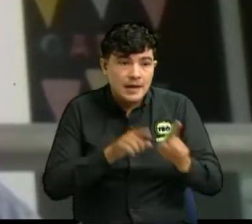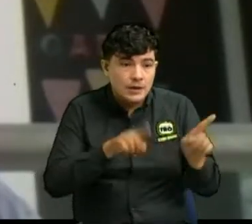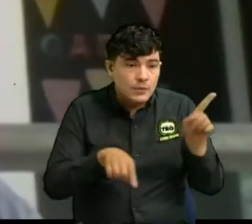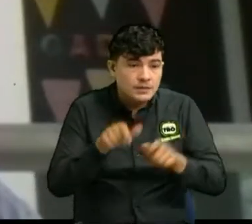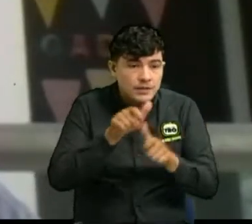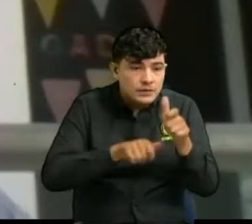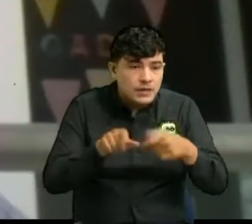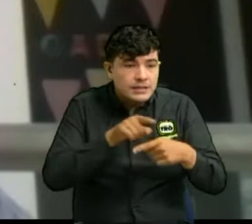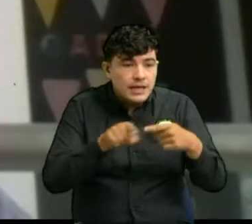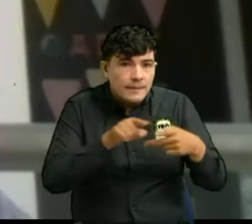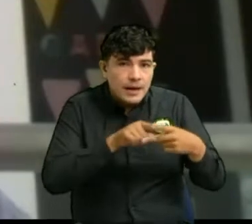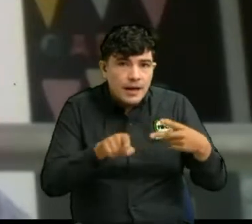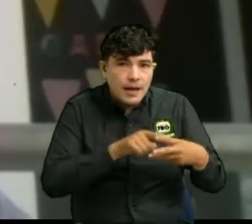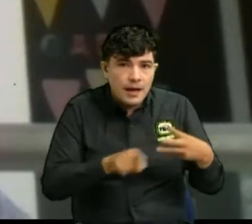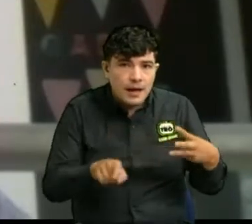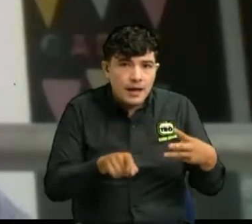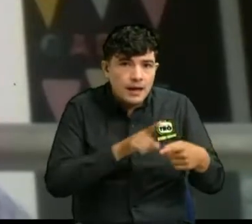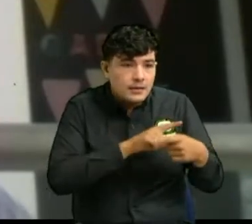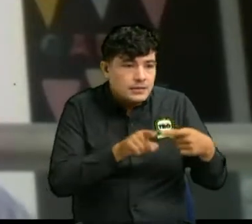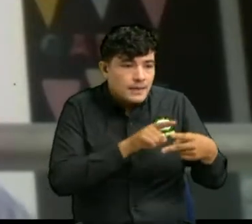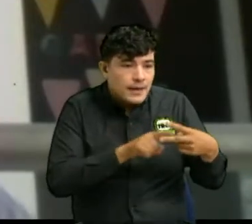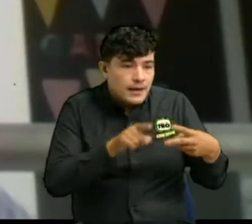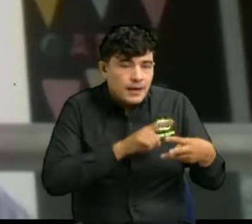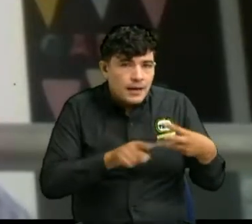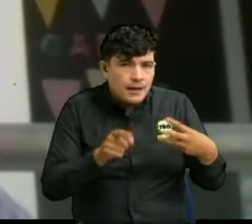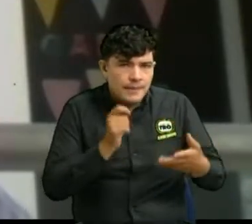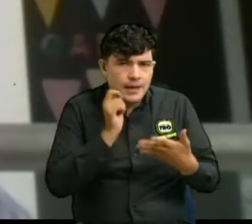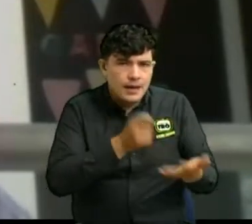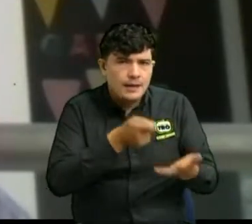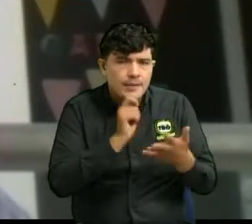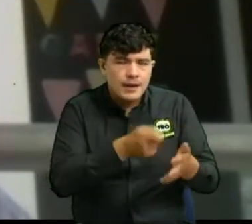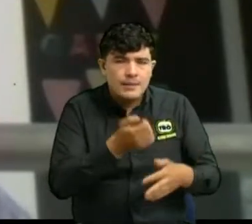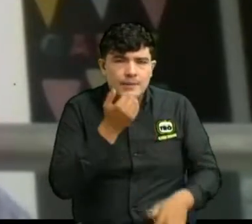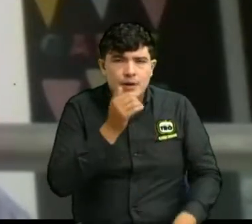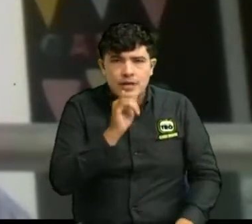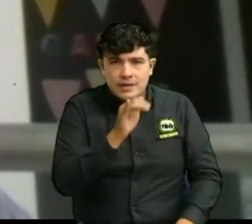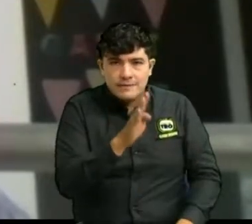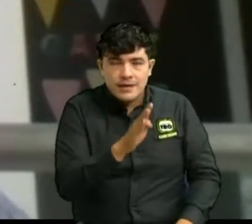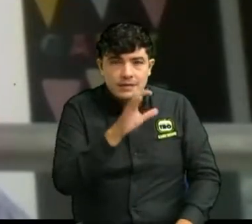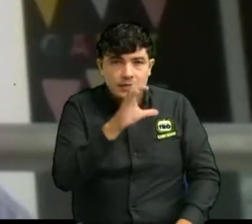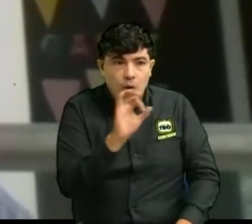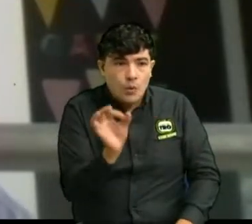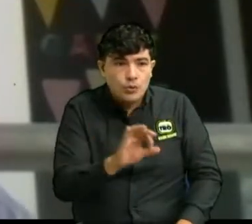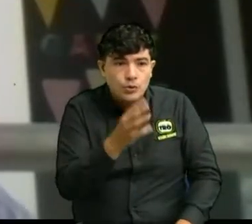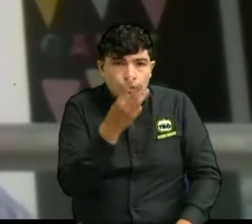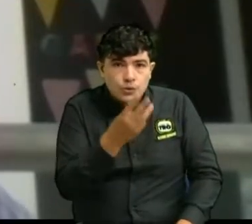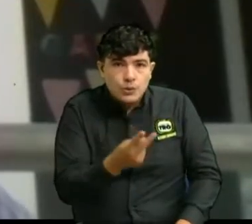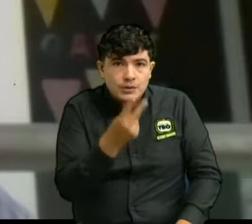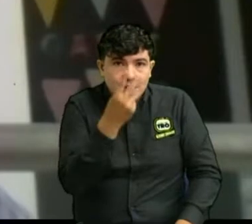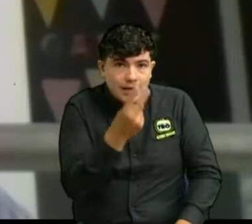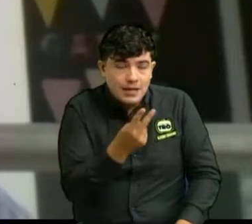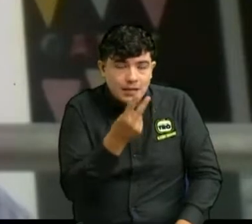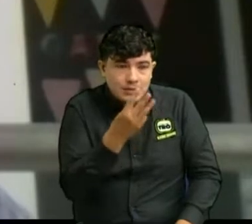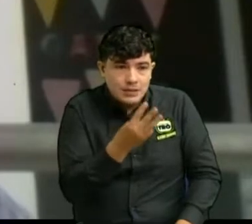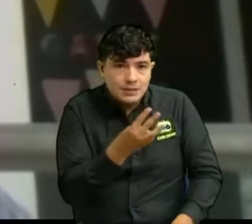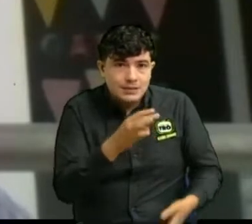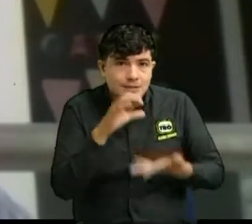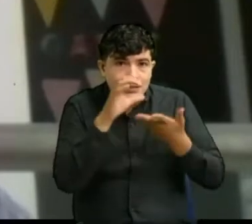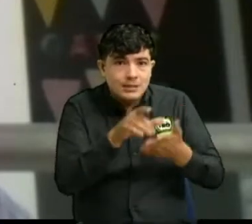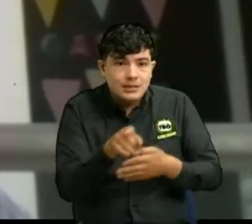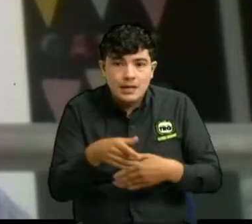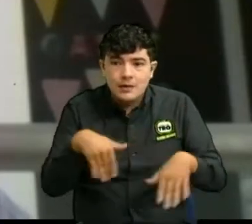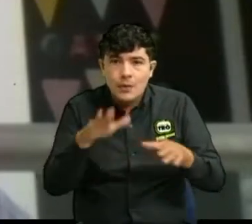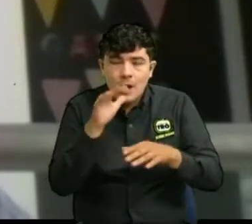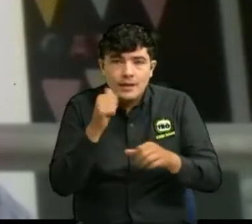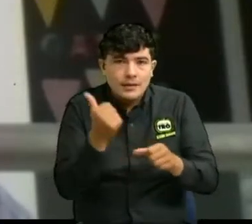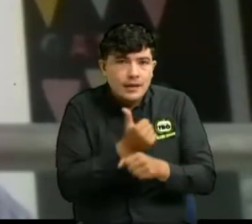semanas, hicieron cotizaciones por un IBC superior a 2 a 3 salarios mínimos y a pesar de que no tienen empleo y no